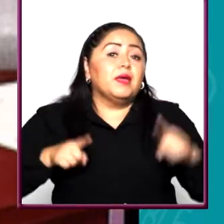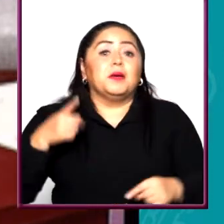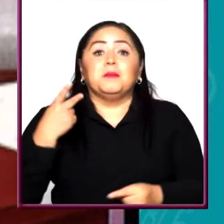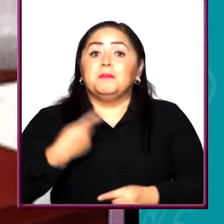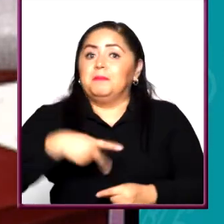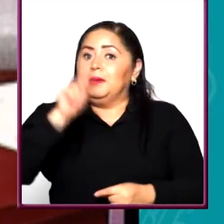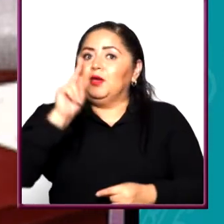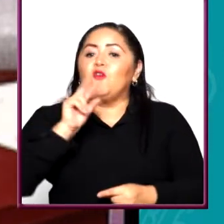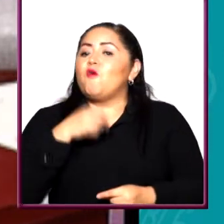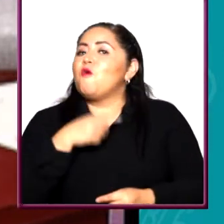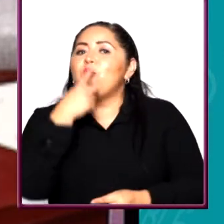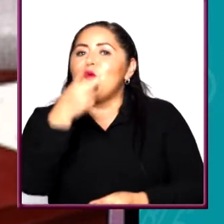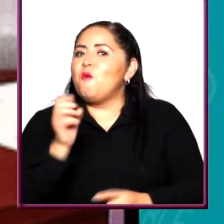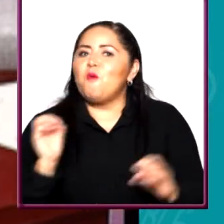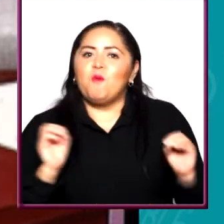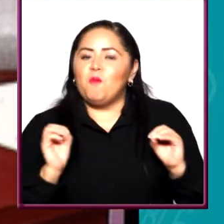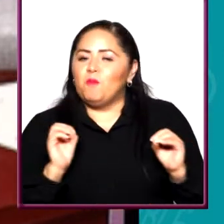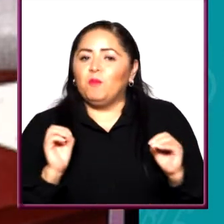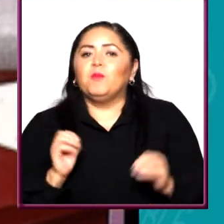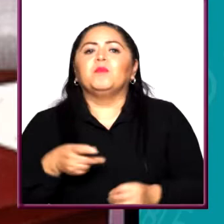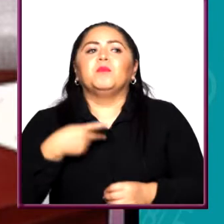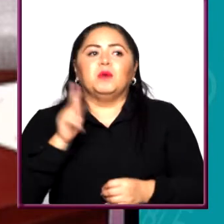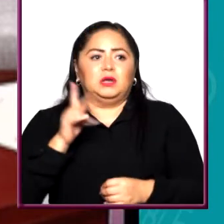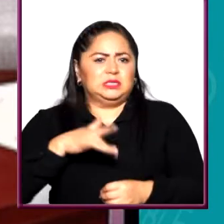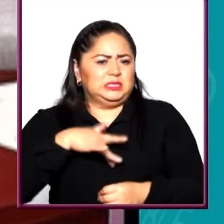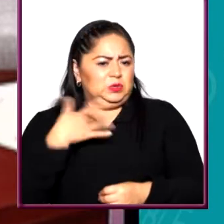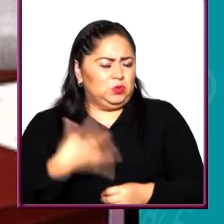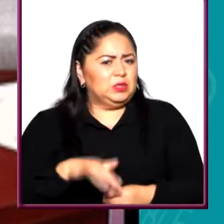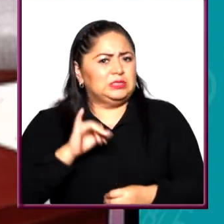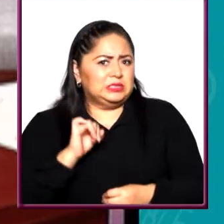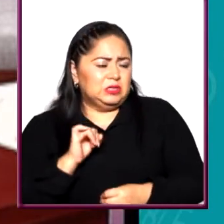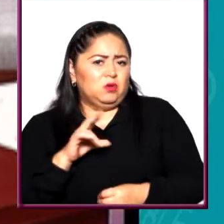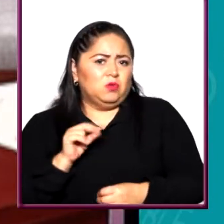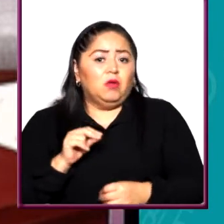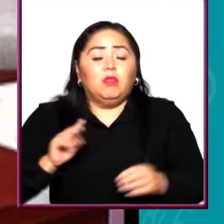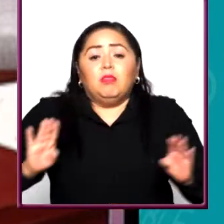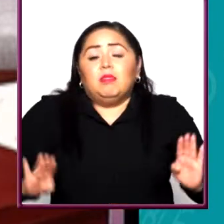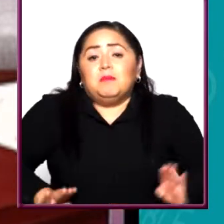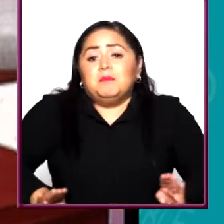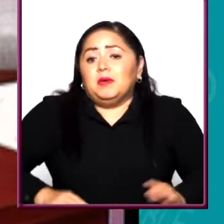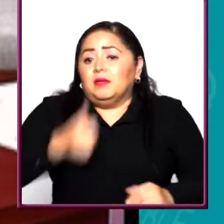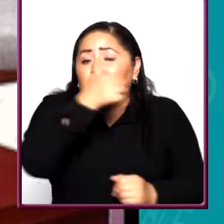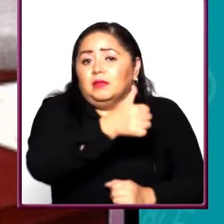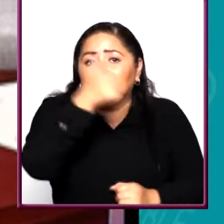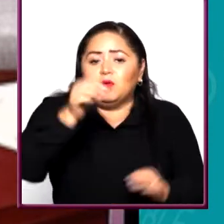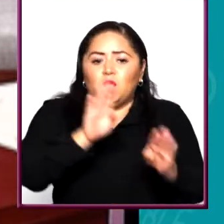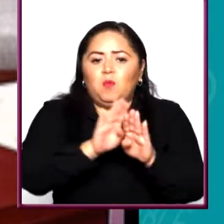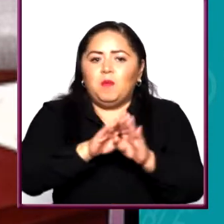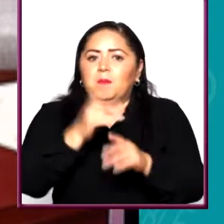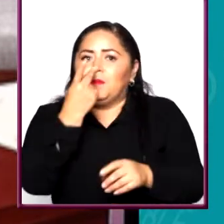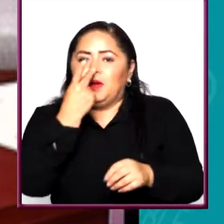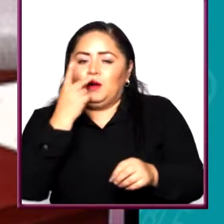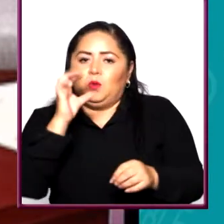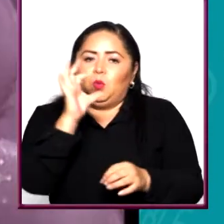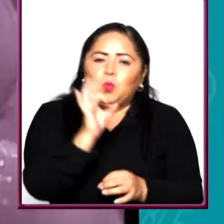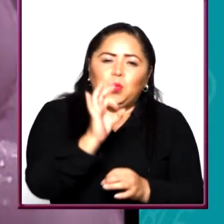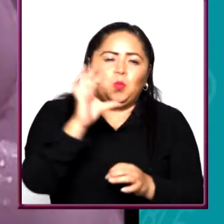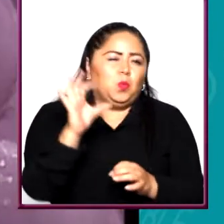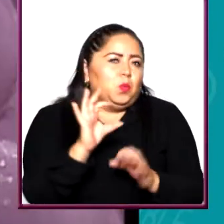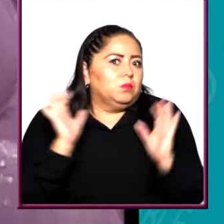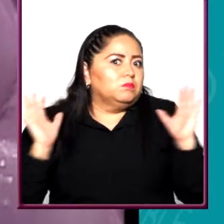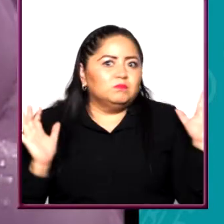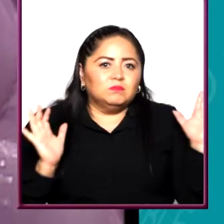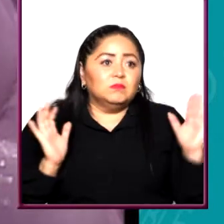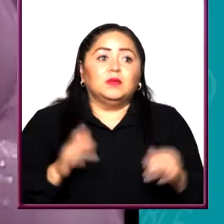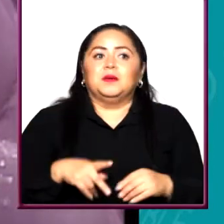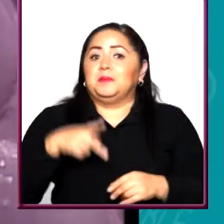depende, pero no dije de qué. Que se sienta dolor o no depende del tipo de himen y del grosor del pene. Hoy